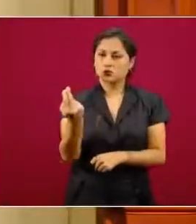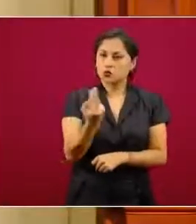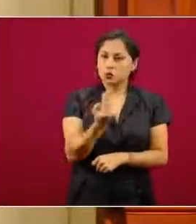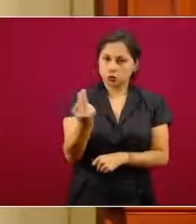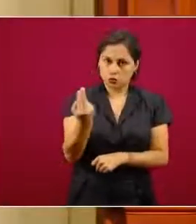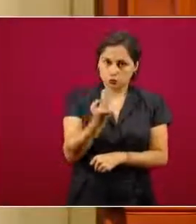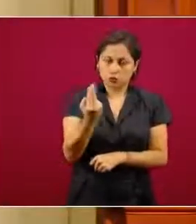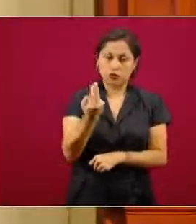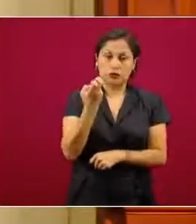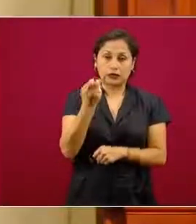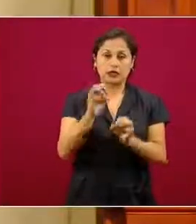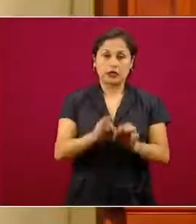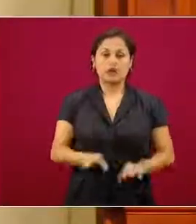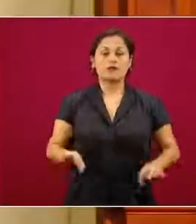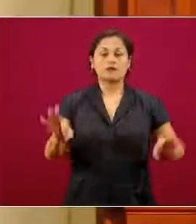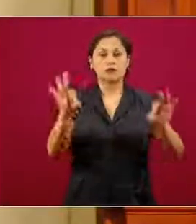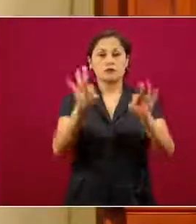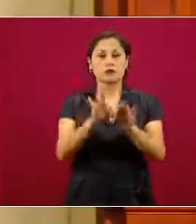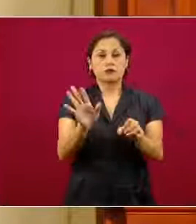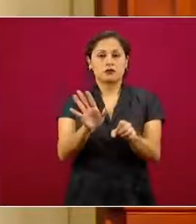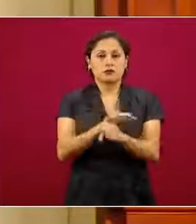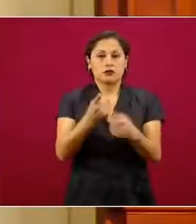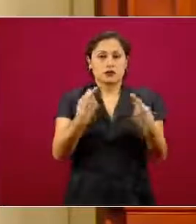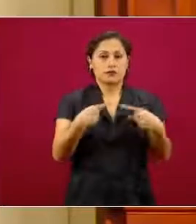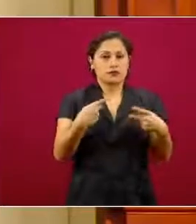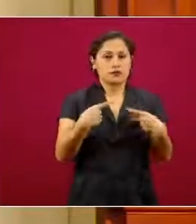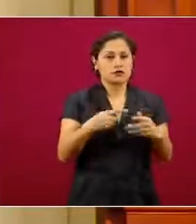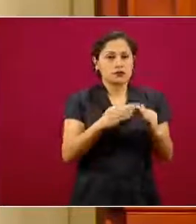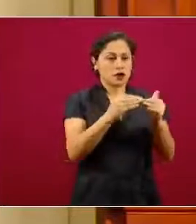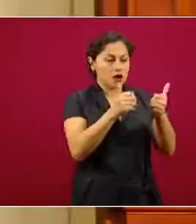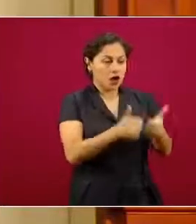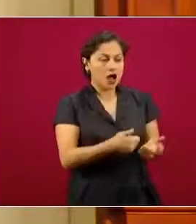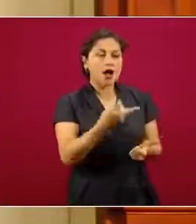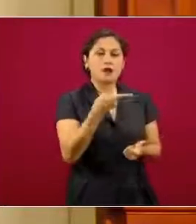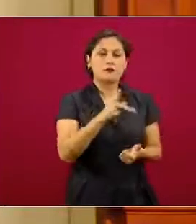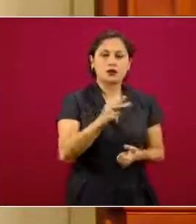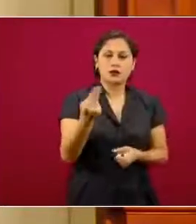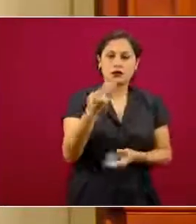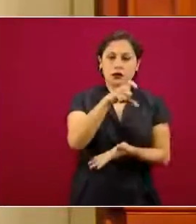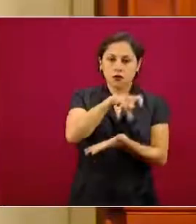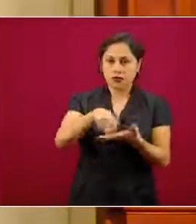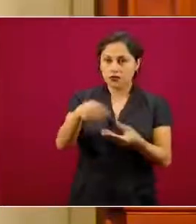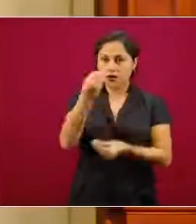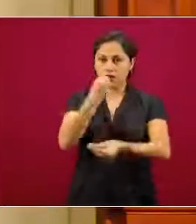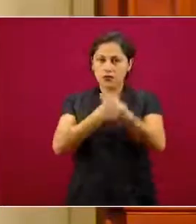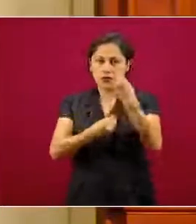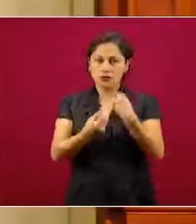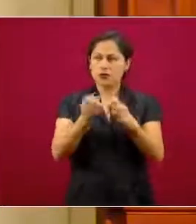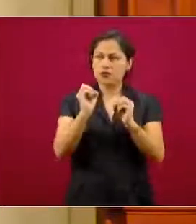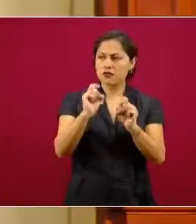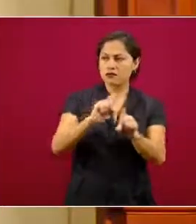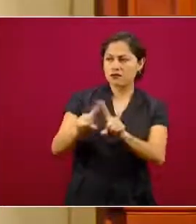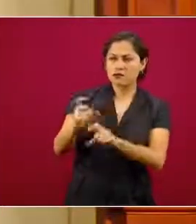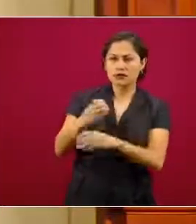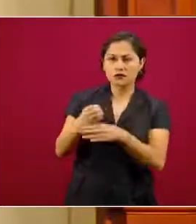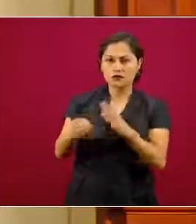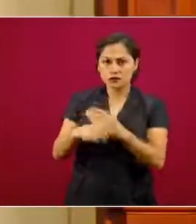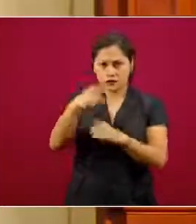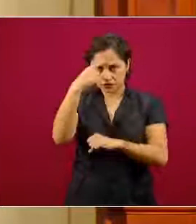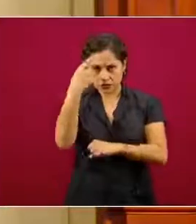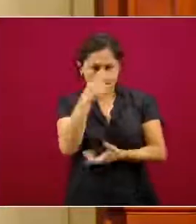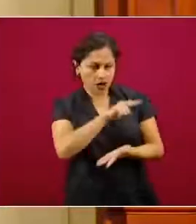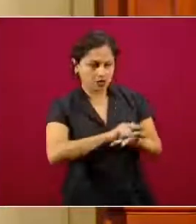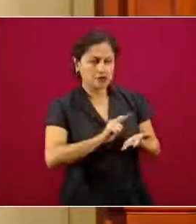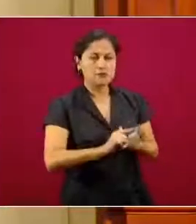necesitan seguir adquiriendo sus alimentos, sus mismos insumos de limpieza y otro tipo de insumos para